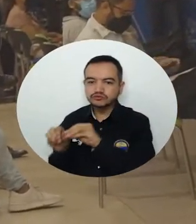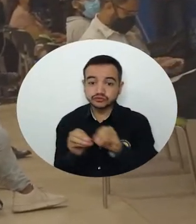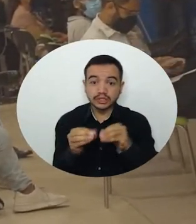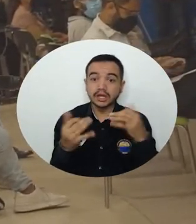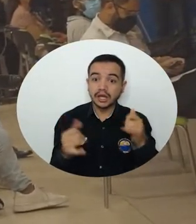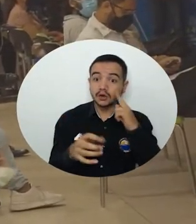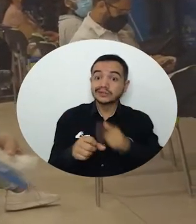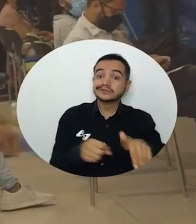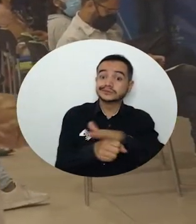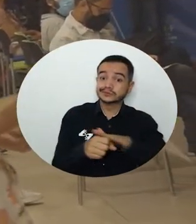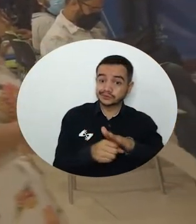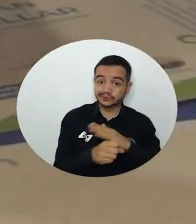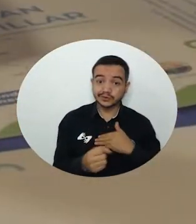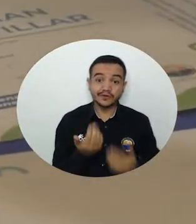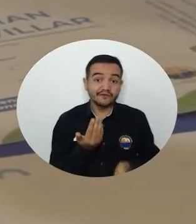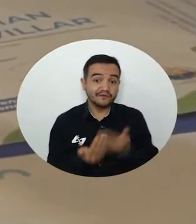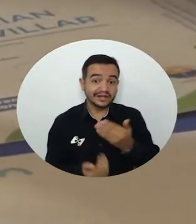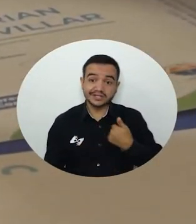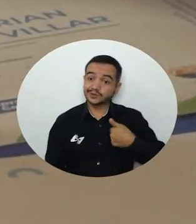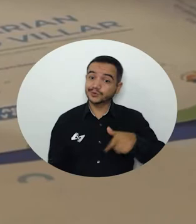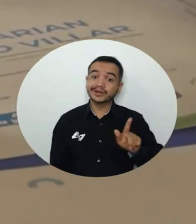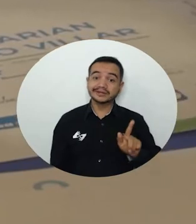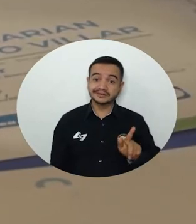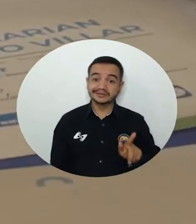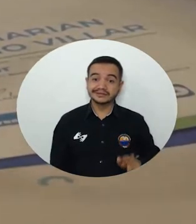esta época que no ha sido fácil.